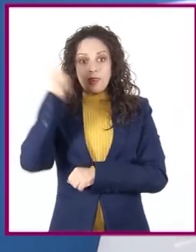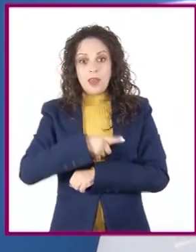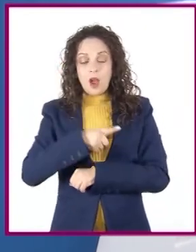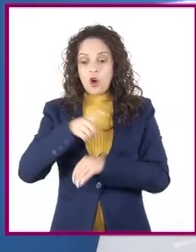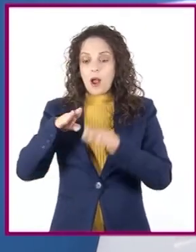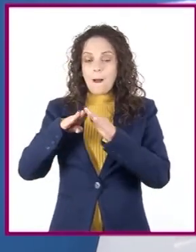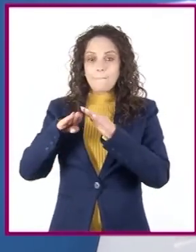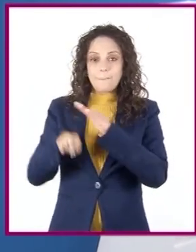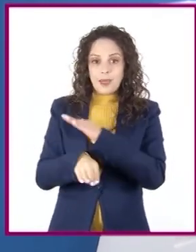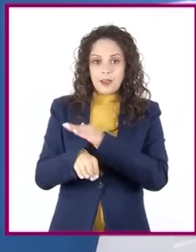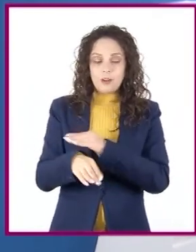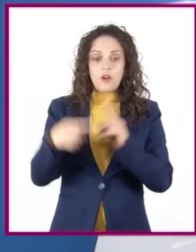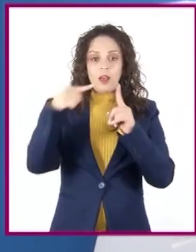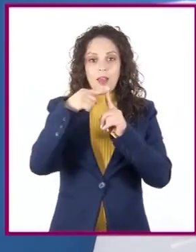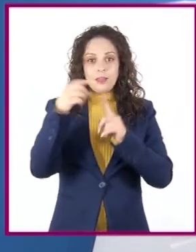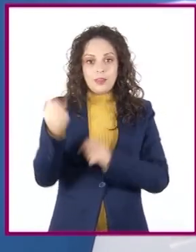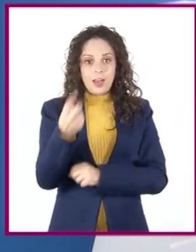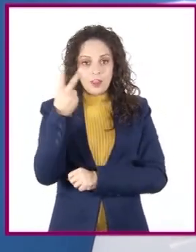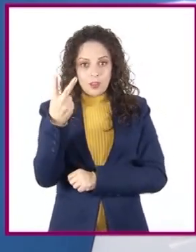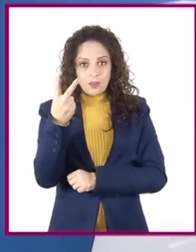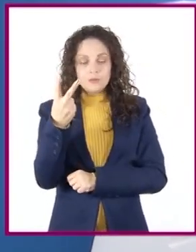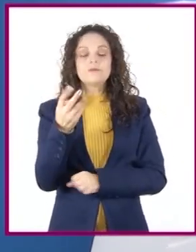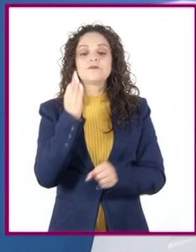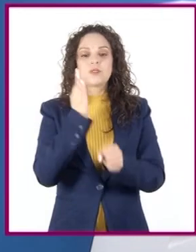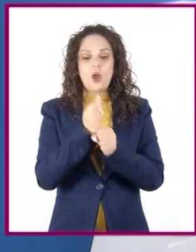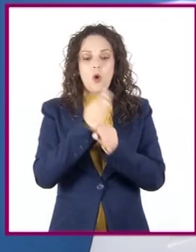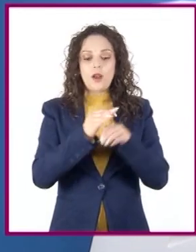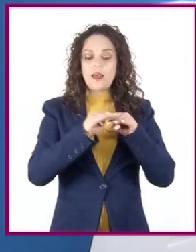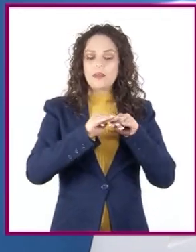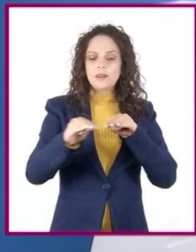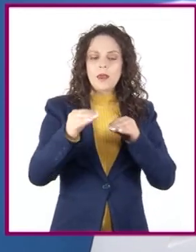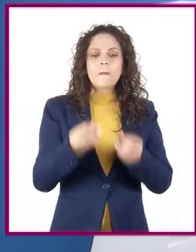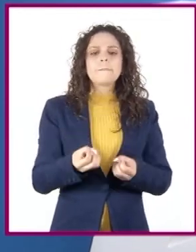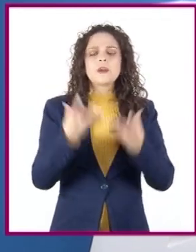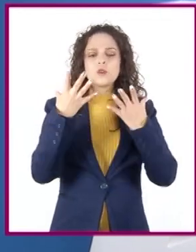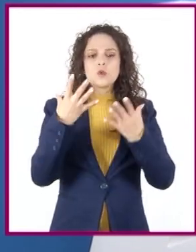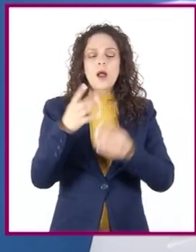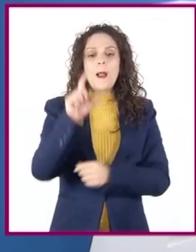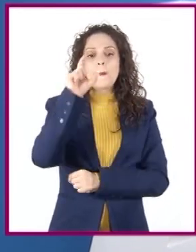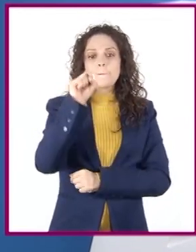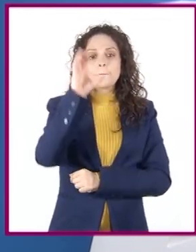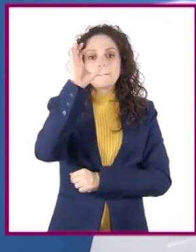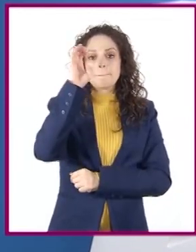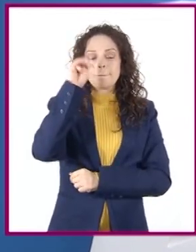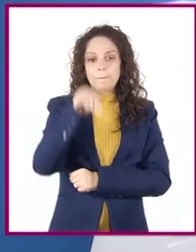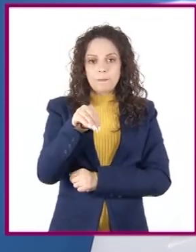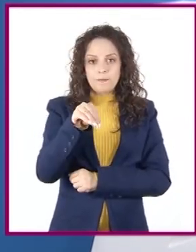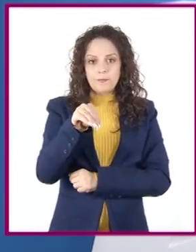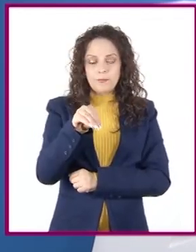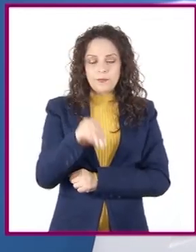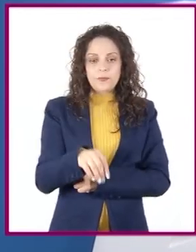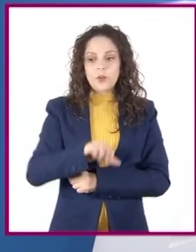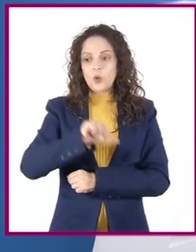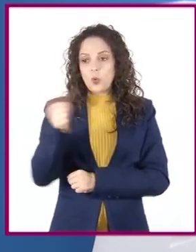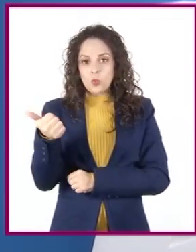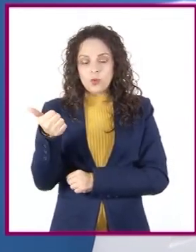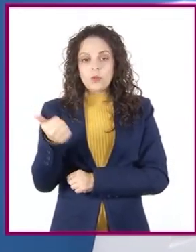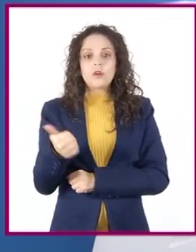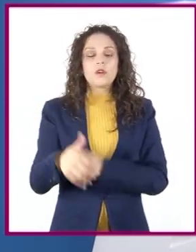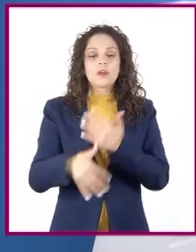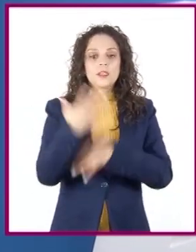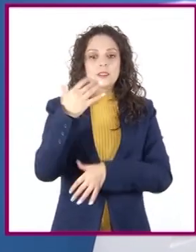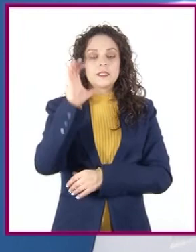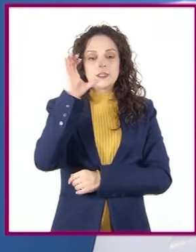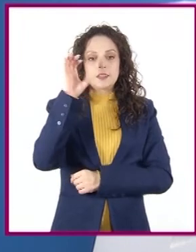las medidas de las diagonales. La diagonal mayor mide 20 centímetros de longitud y la diagonal menor mide